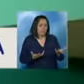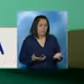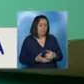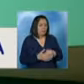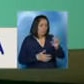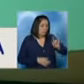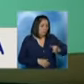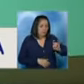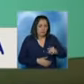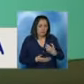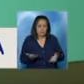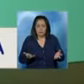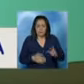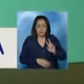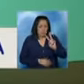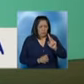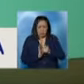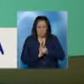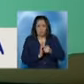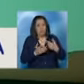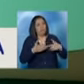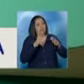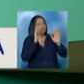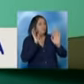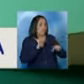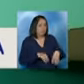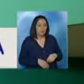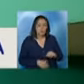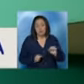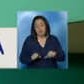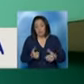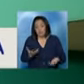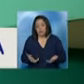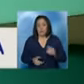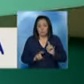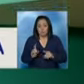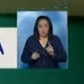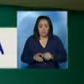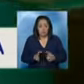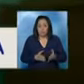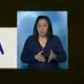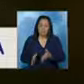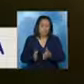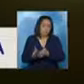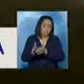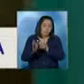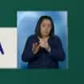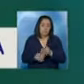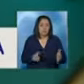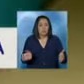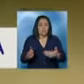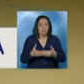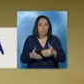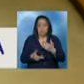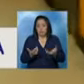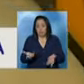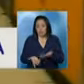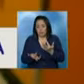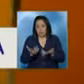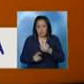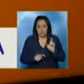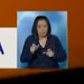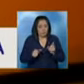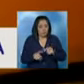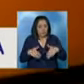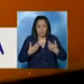habido una emergencia, entonces después de 2 minutos esto ya hubiera estado... Claro, es probable que alguna de las vías de evacuación se vea obstruida por el incendio y la gente no